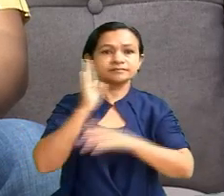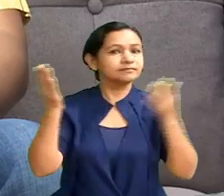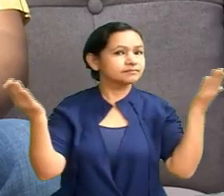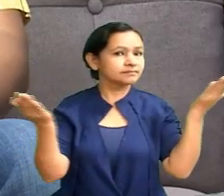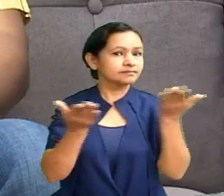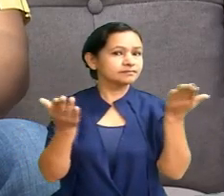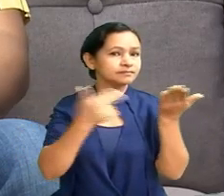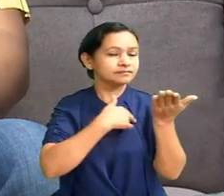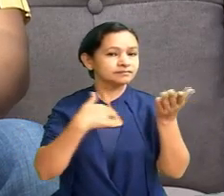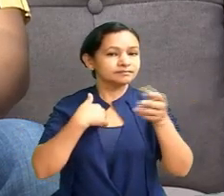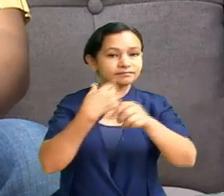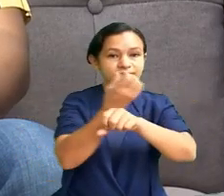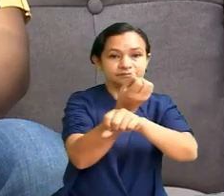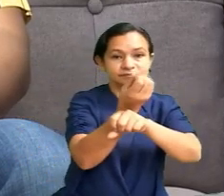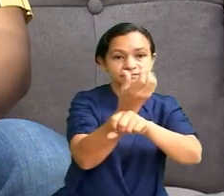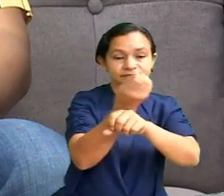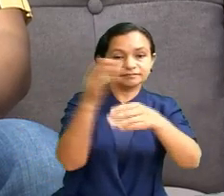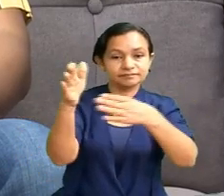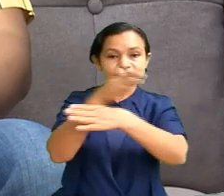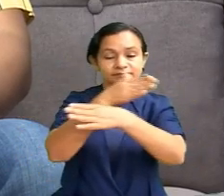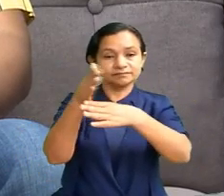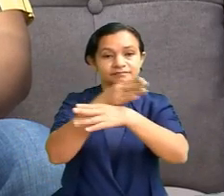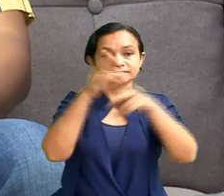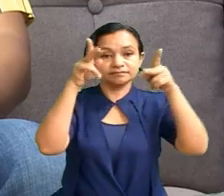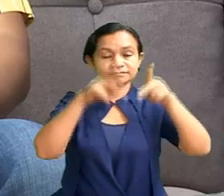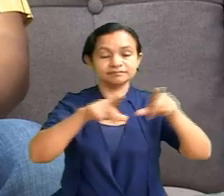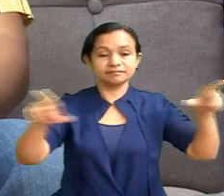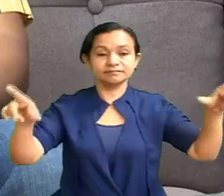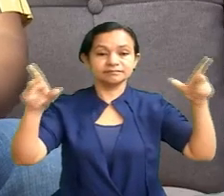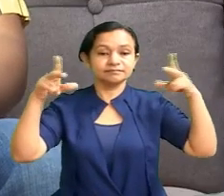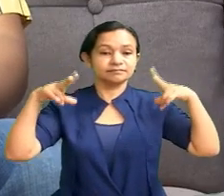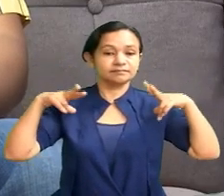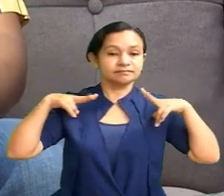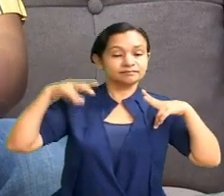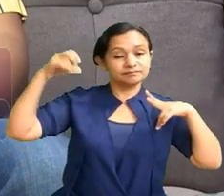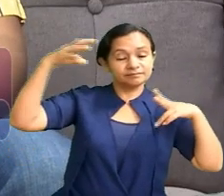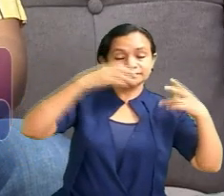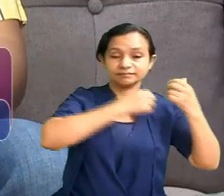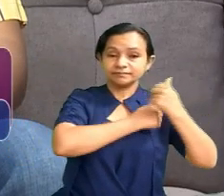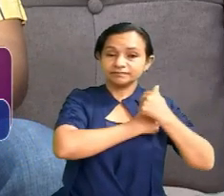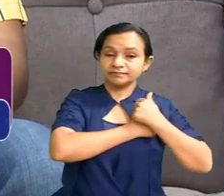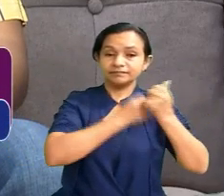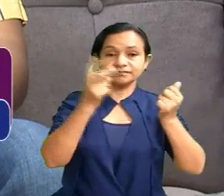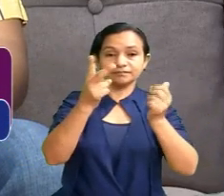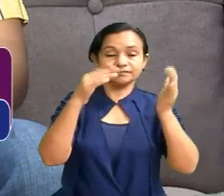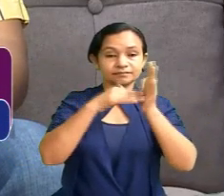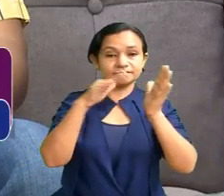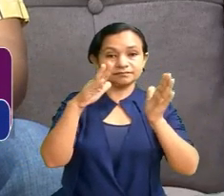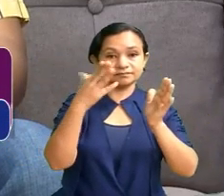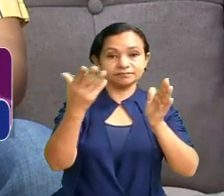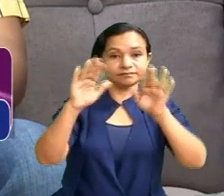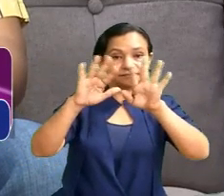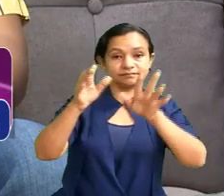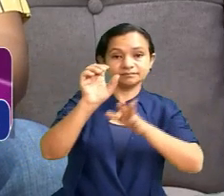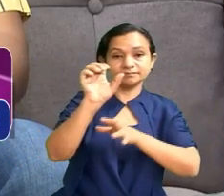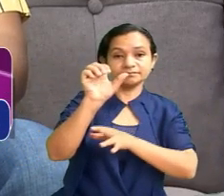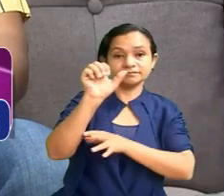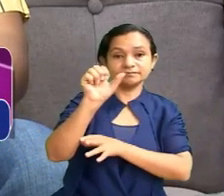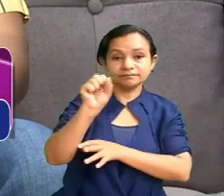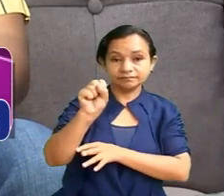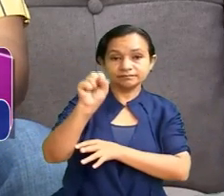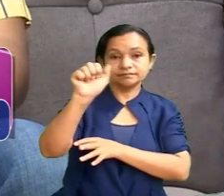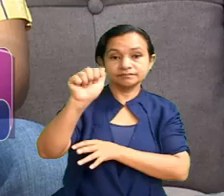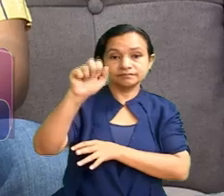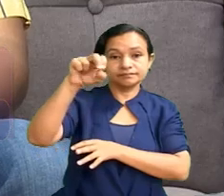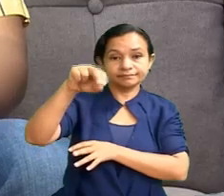de las alcaldías respecto al plan verano de amor 2019 y pues para ello contamos con la presencia de la compañera sandra castillo quien es